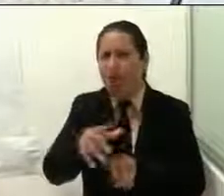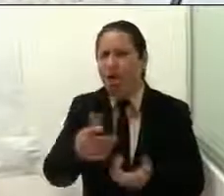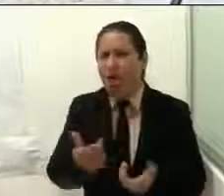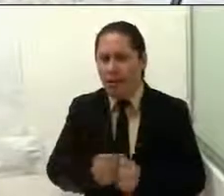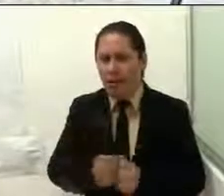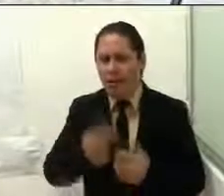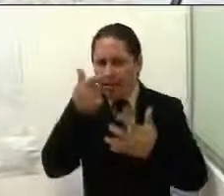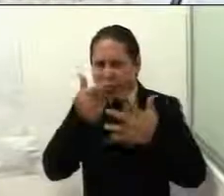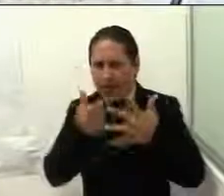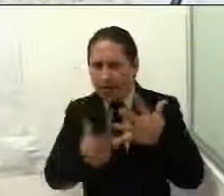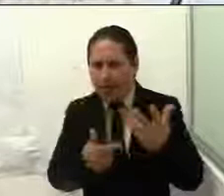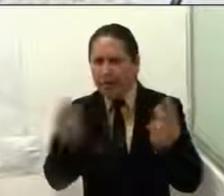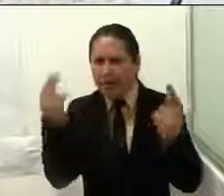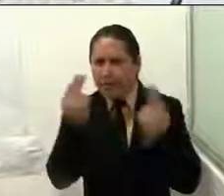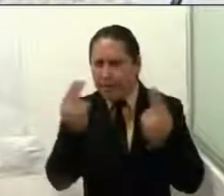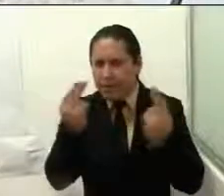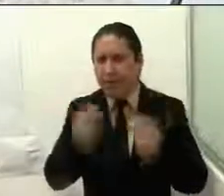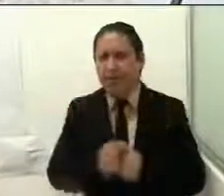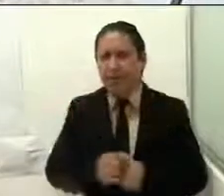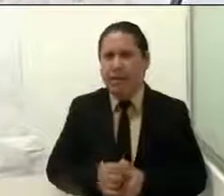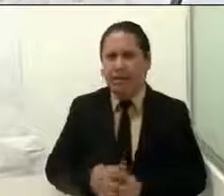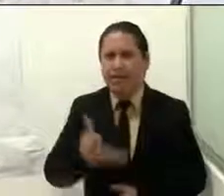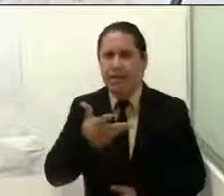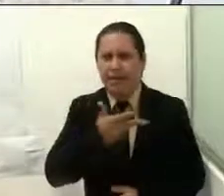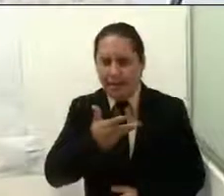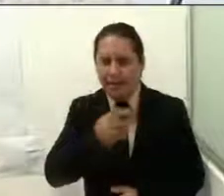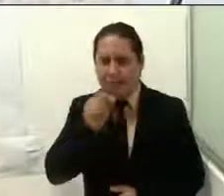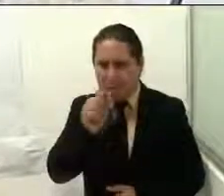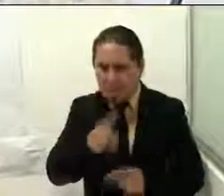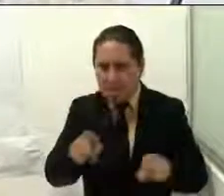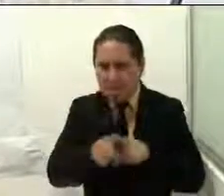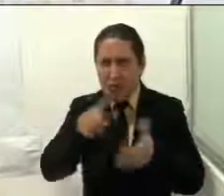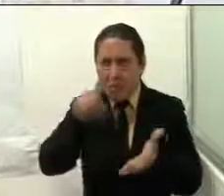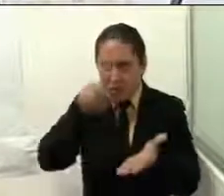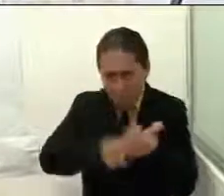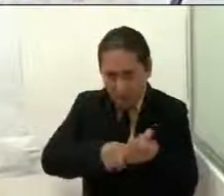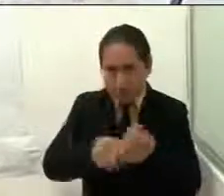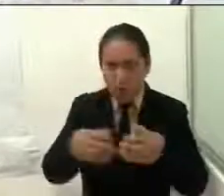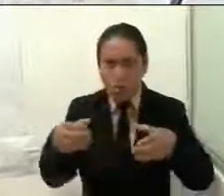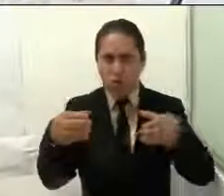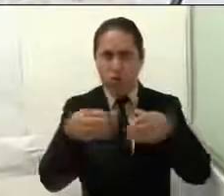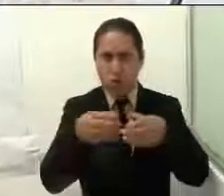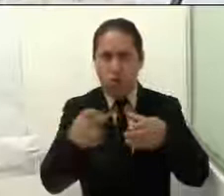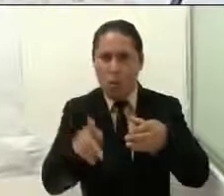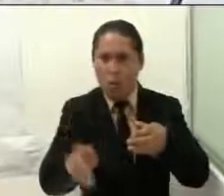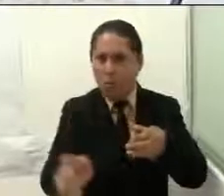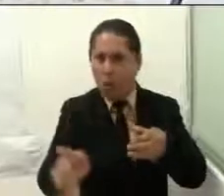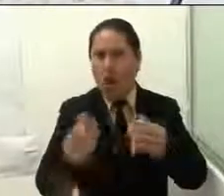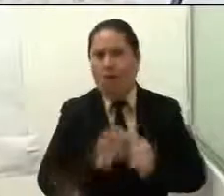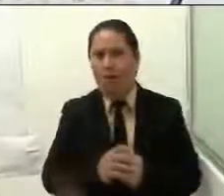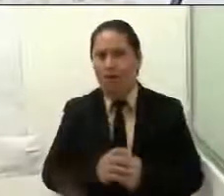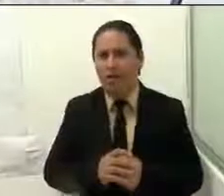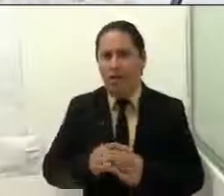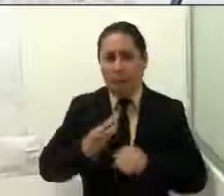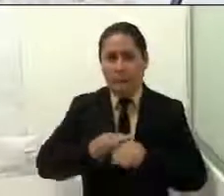es que se encuentren dentro de los municipios de los dentro de los 64 municipios de más